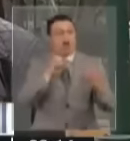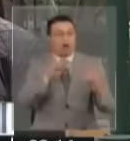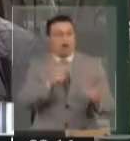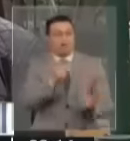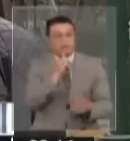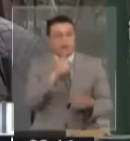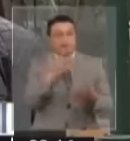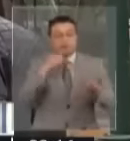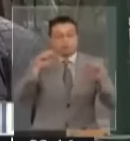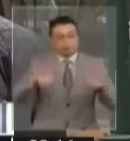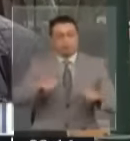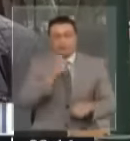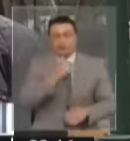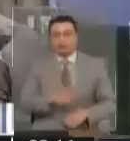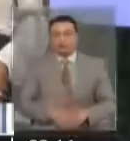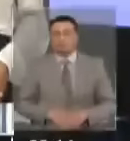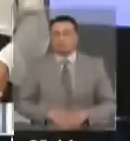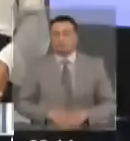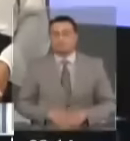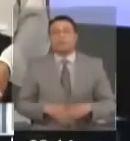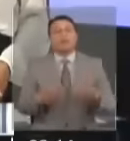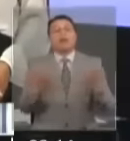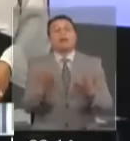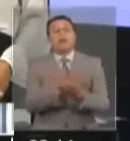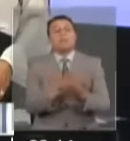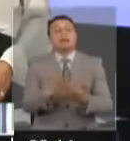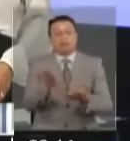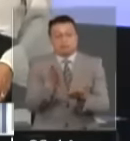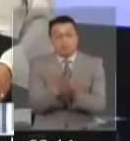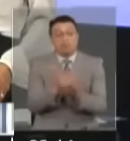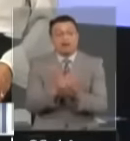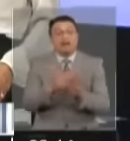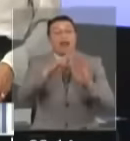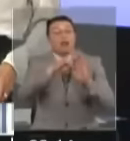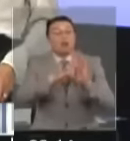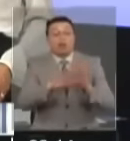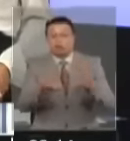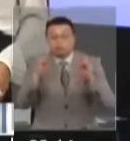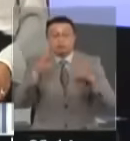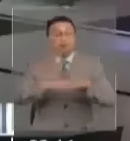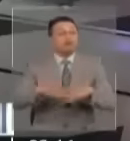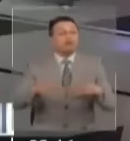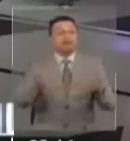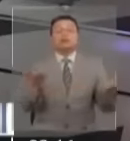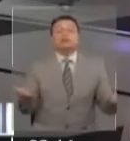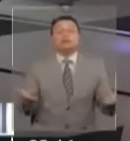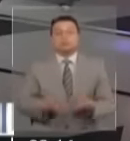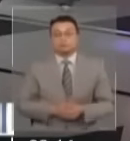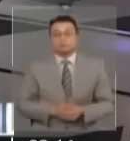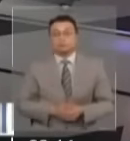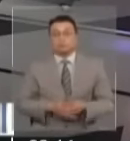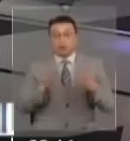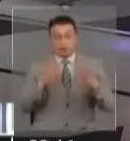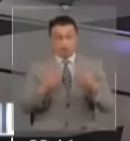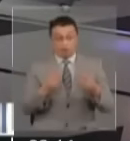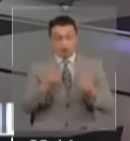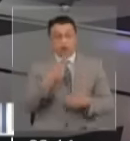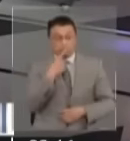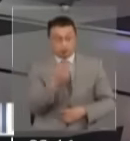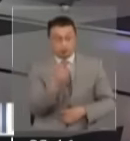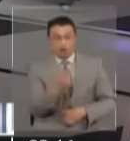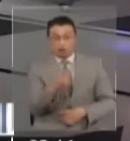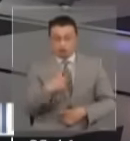sido consensuada? ¿Qué pasa entonces con el plan regulador y con los ejes? Cristian, partimos contigo. Mira, qué bueno que nos haces esa pregunta, porque para